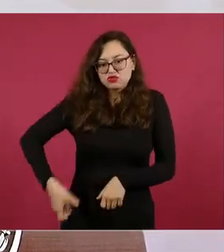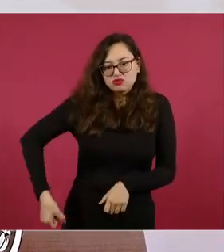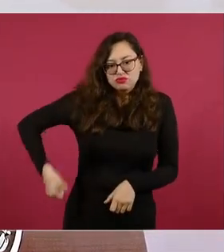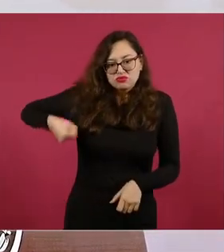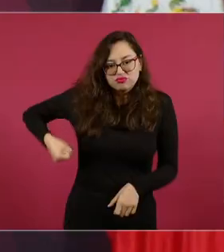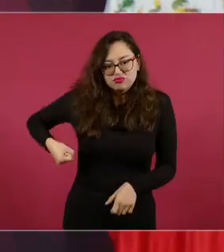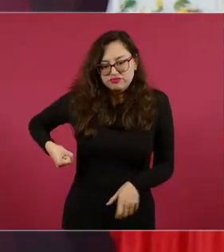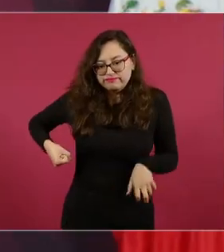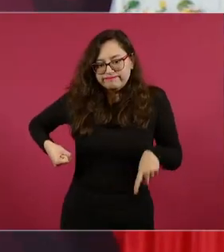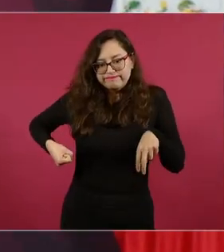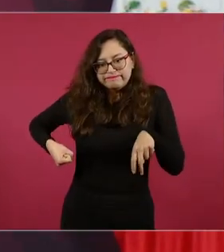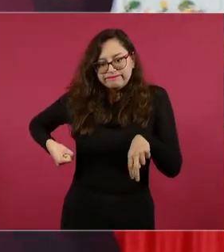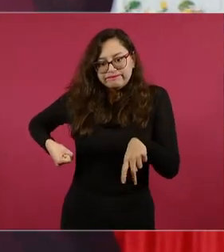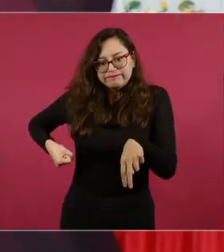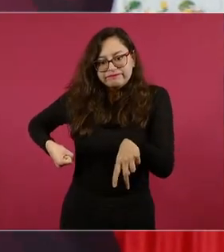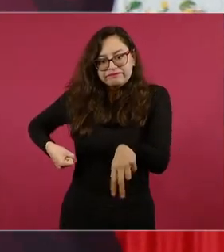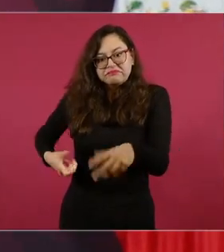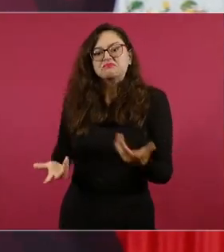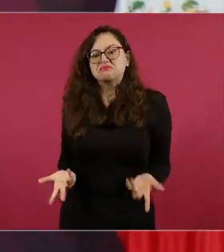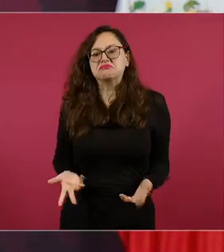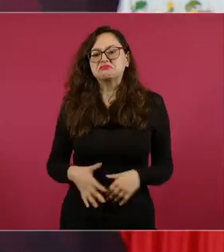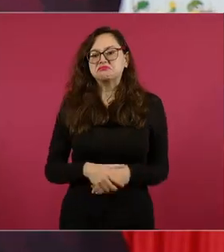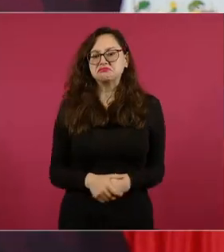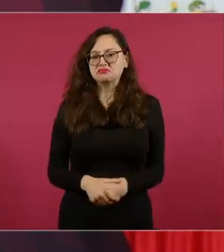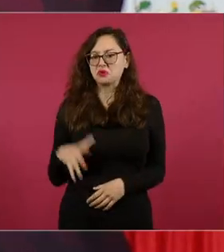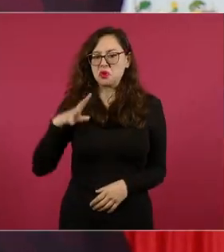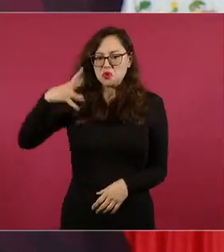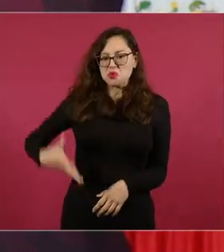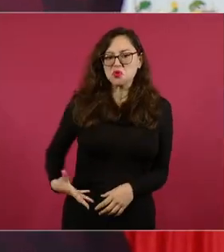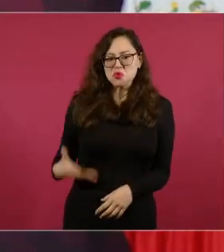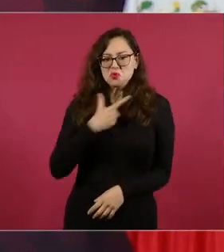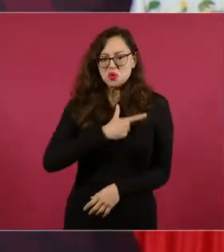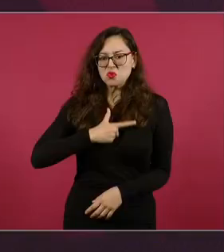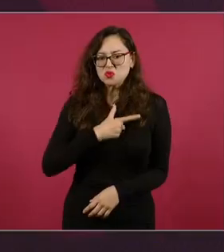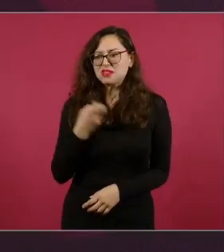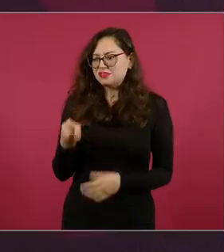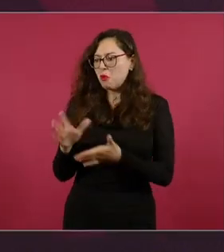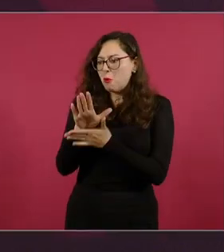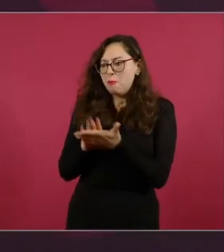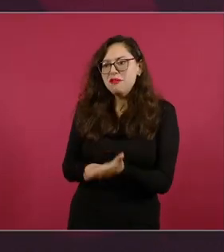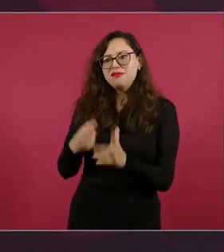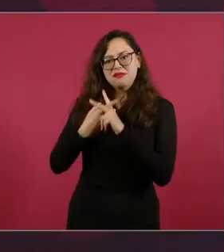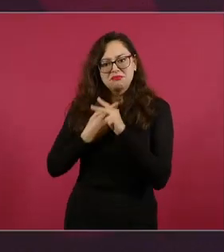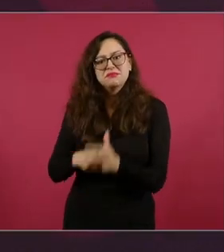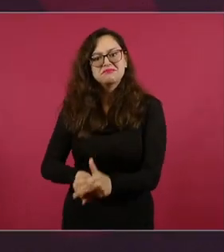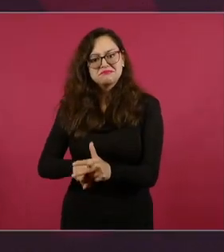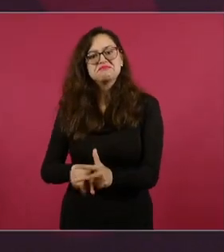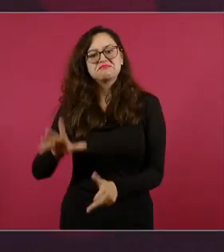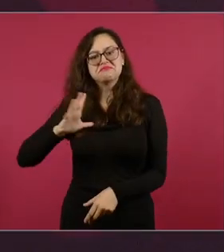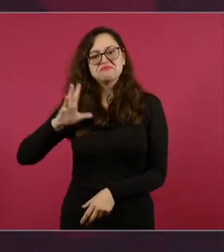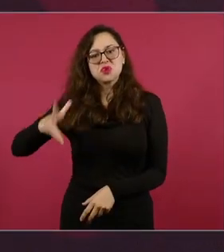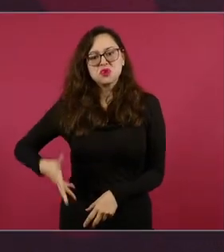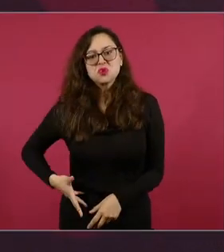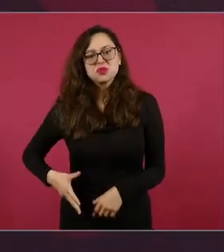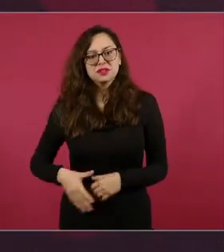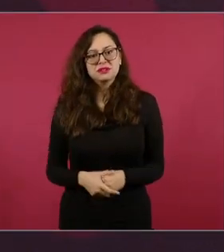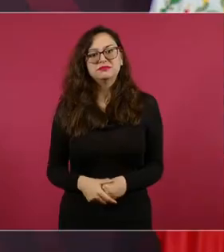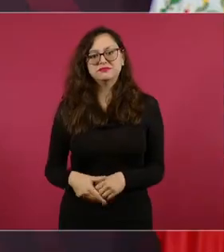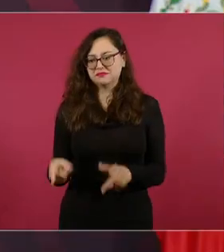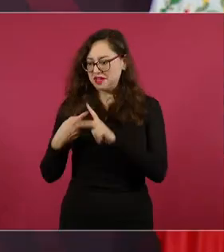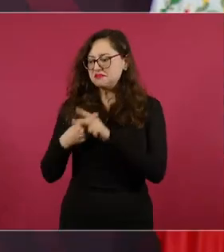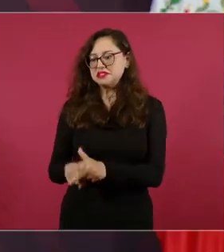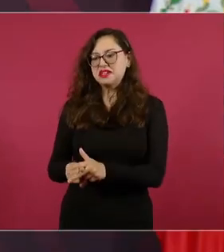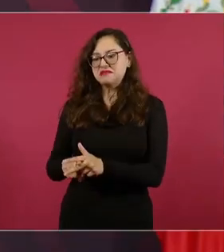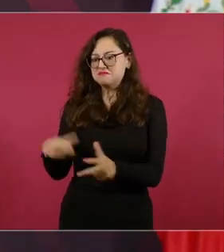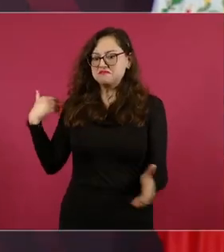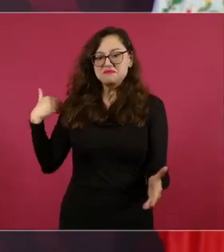así nos formamos y me siento muy orgulloso de eso. Y me siento muy orgulloso de que así empecé y así